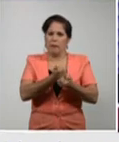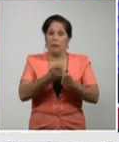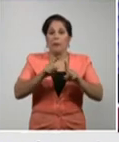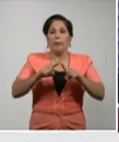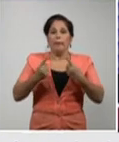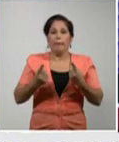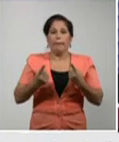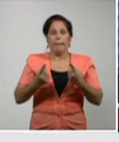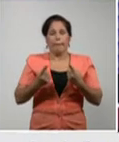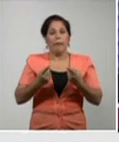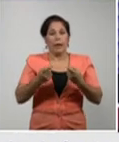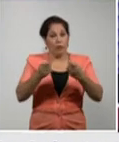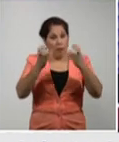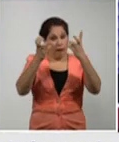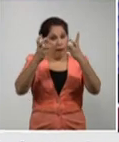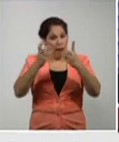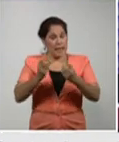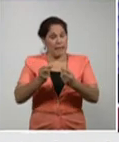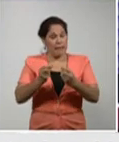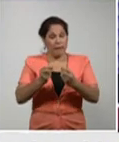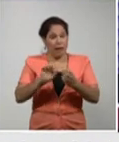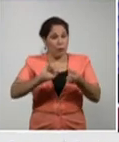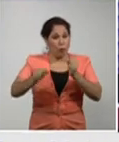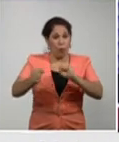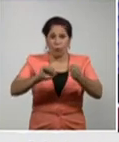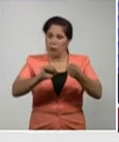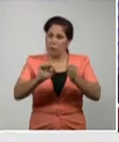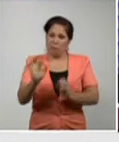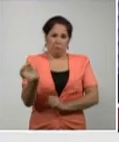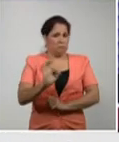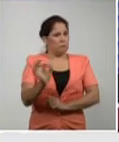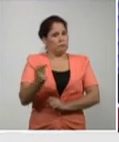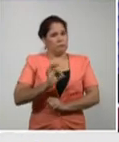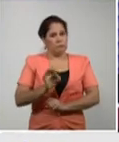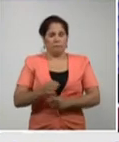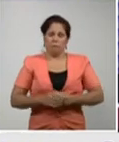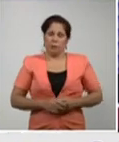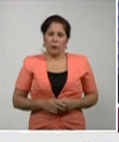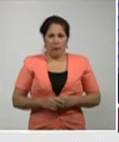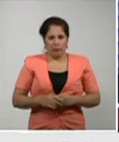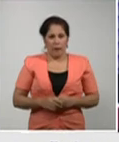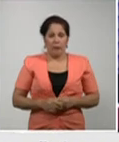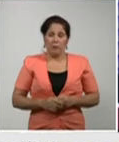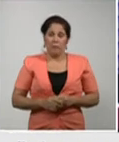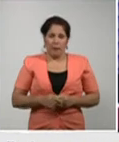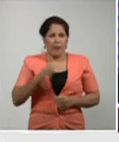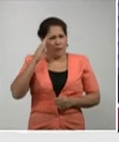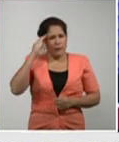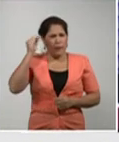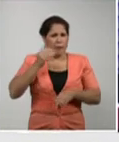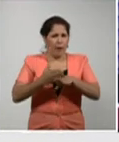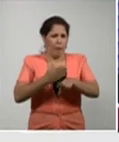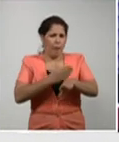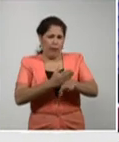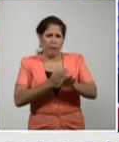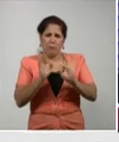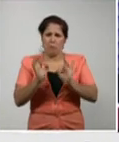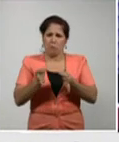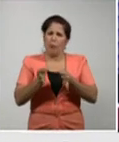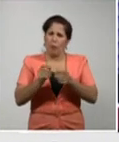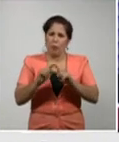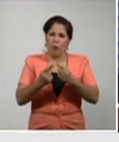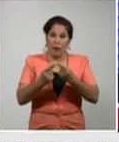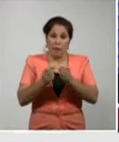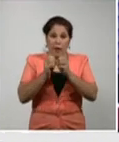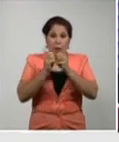pero las cifras dicen que no, que todavía, como también se esperaba, no tenga una